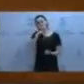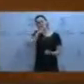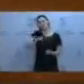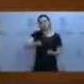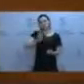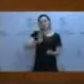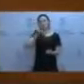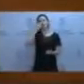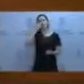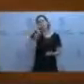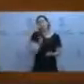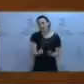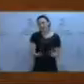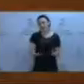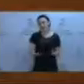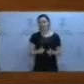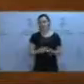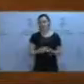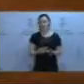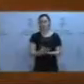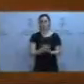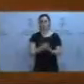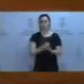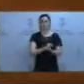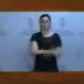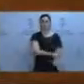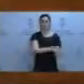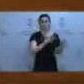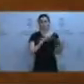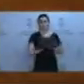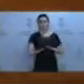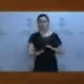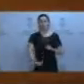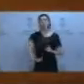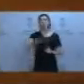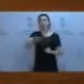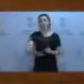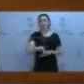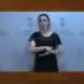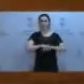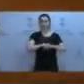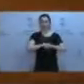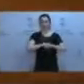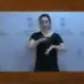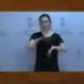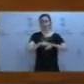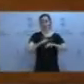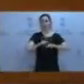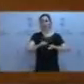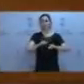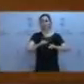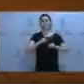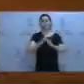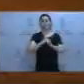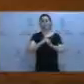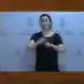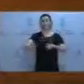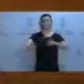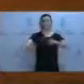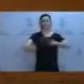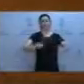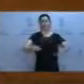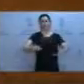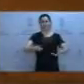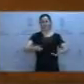o no les interesa. Todo ello lo ha convertido en esencial en cuanto a su desarrollo, pero no en cuanto a sus demandas